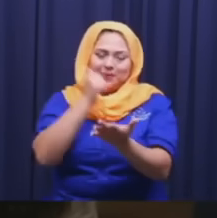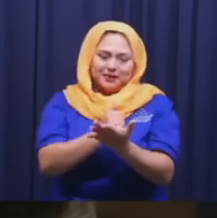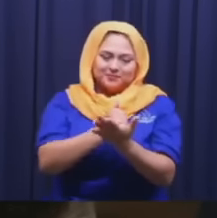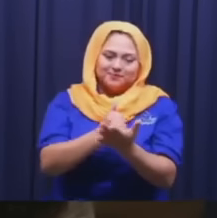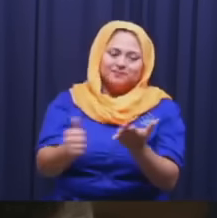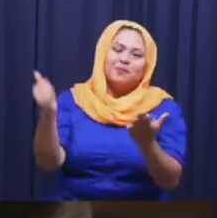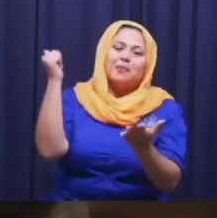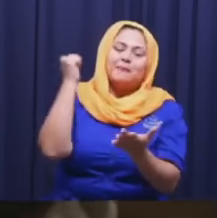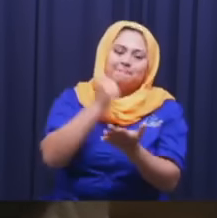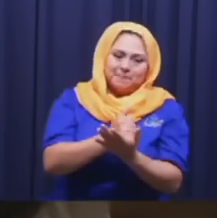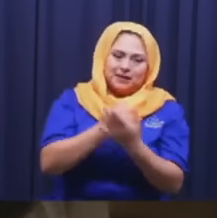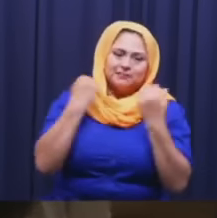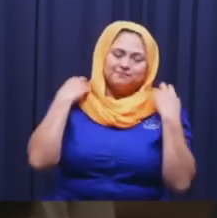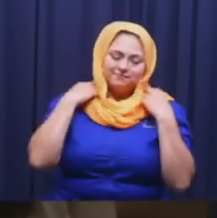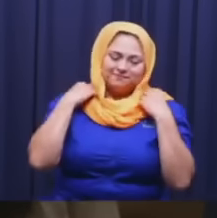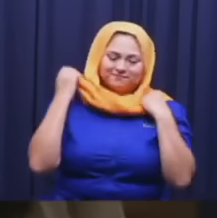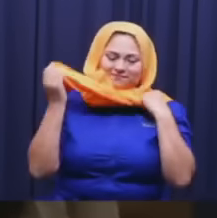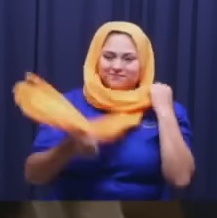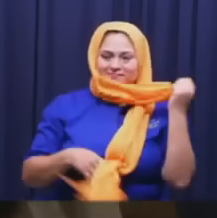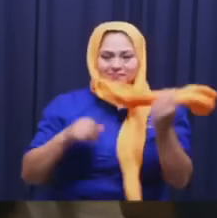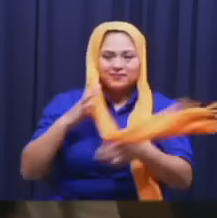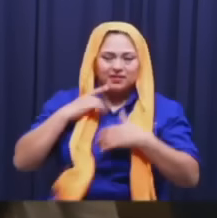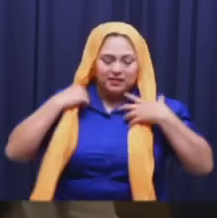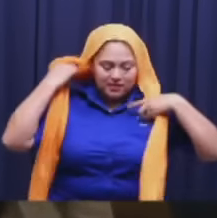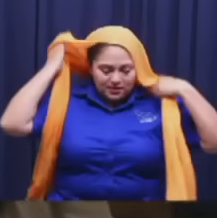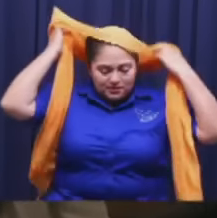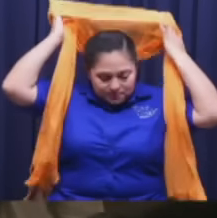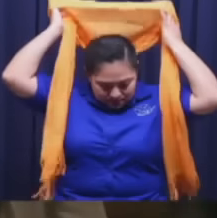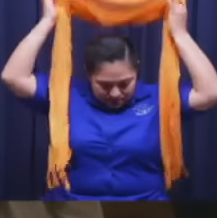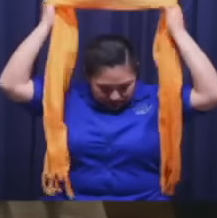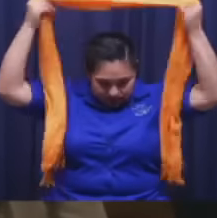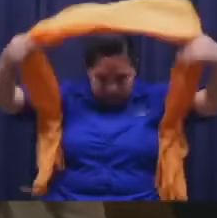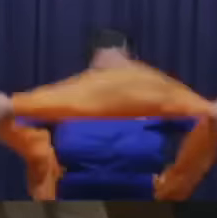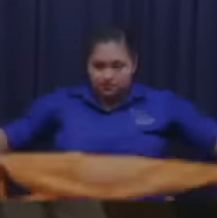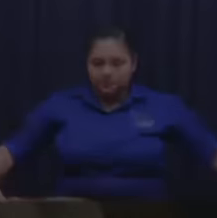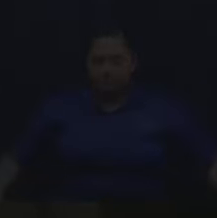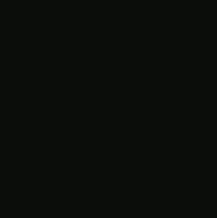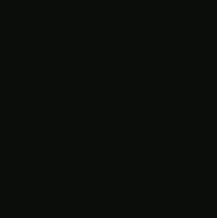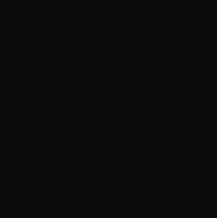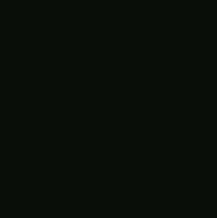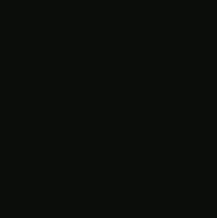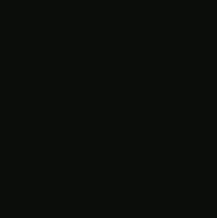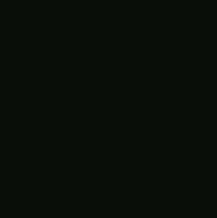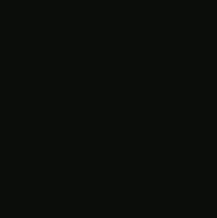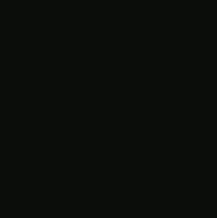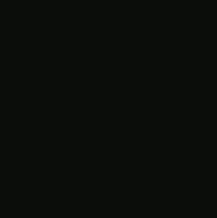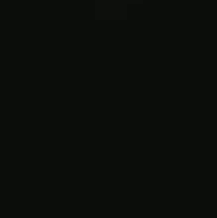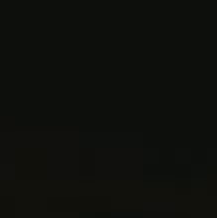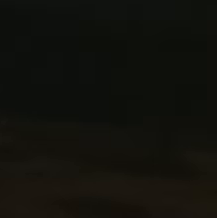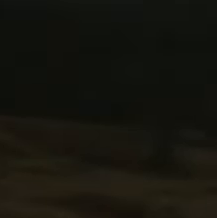Amén. Y amén. Antes de retirarse, hermano.